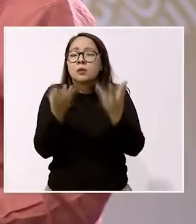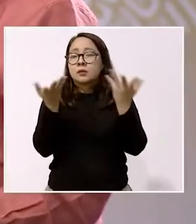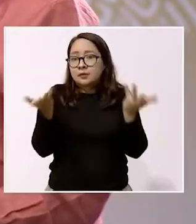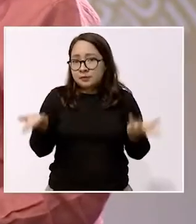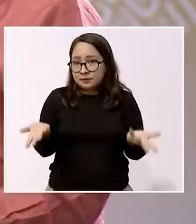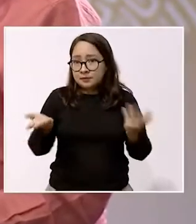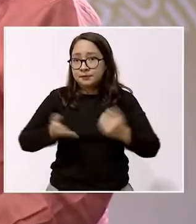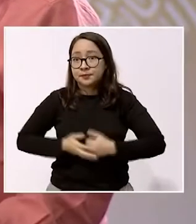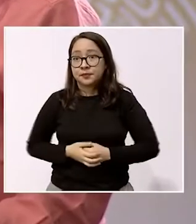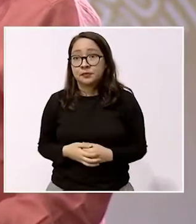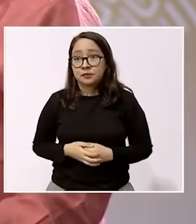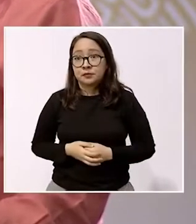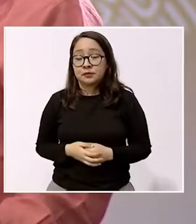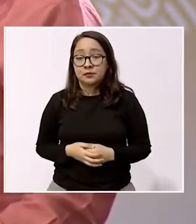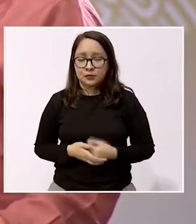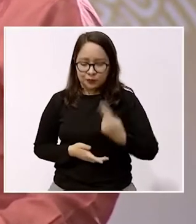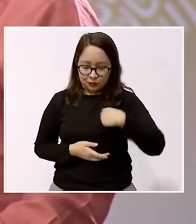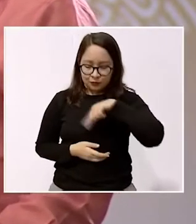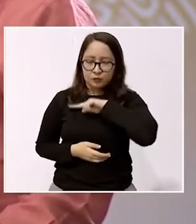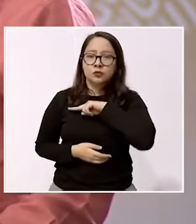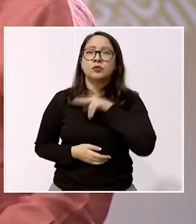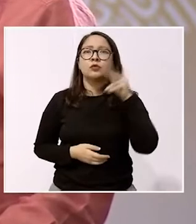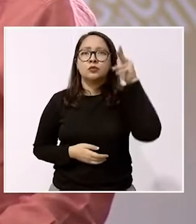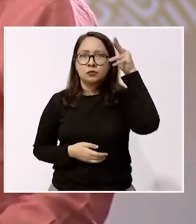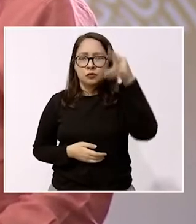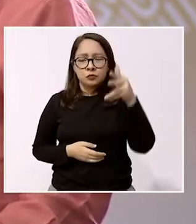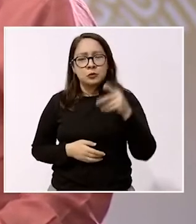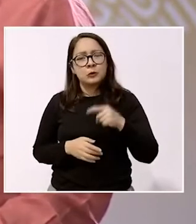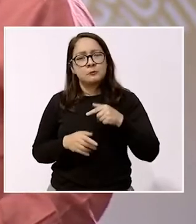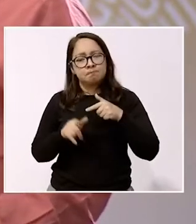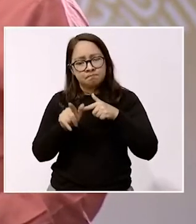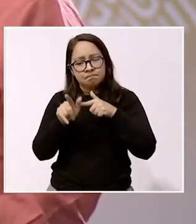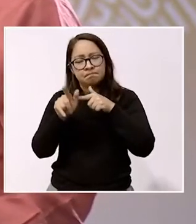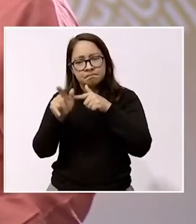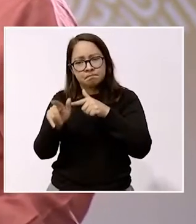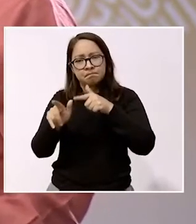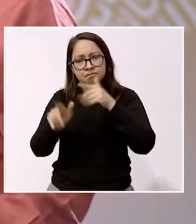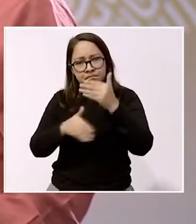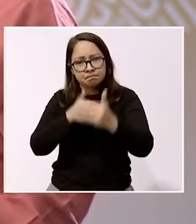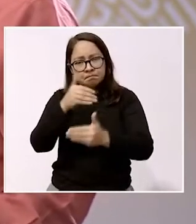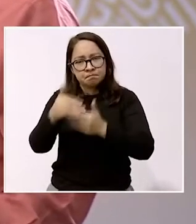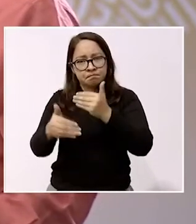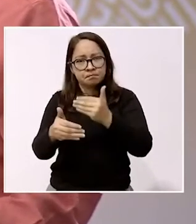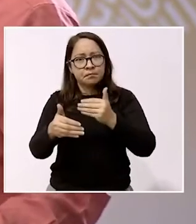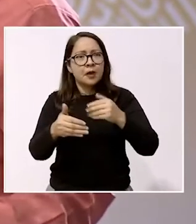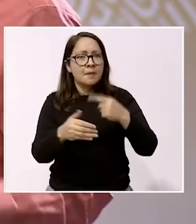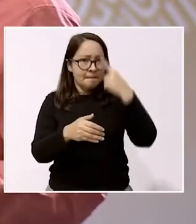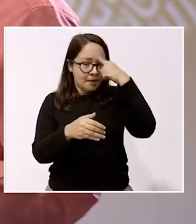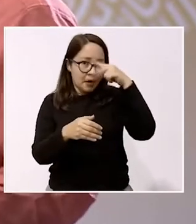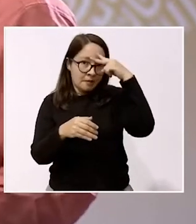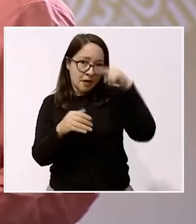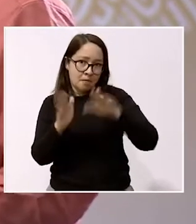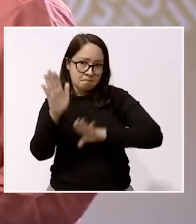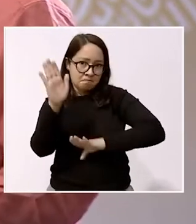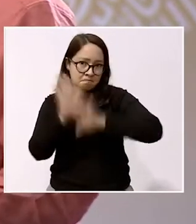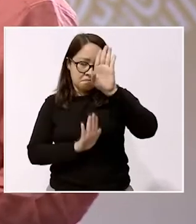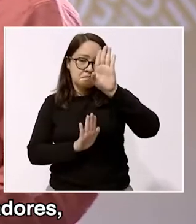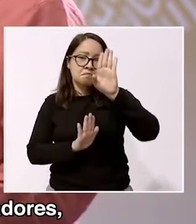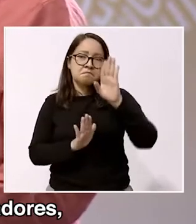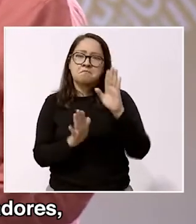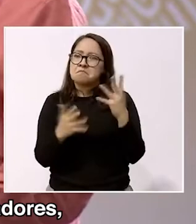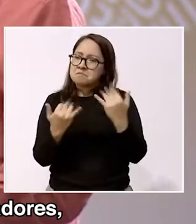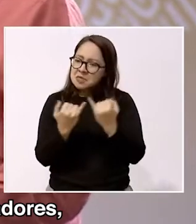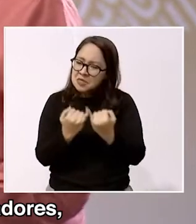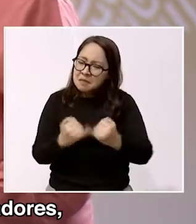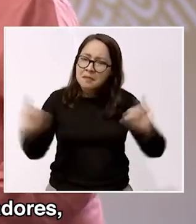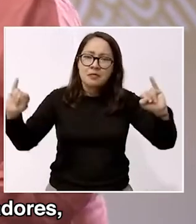Entonces, nosotros vamos a seguir impulsando el desarrollo del país, el desarrollo independiente, y